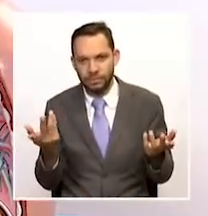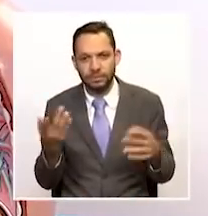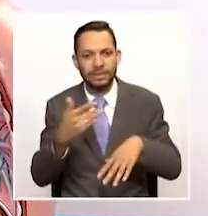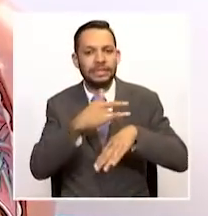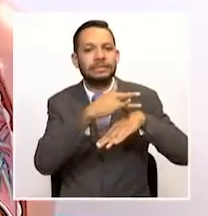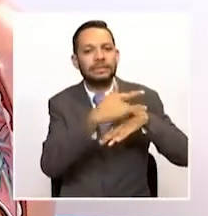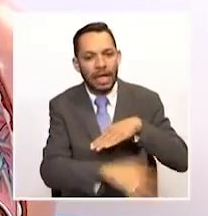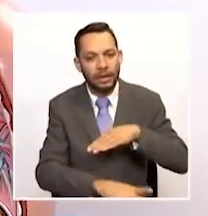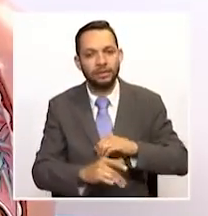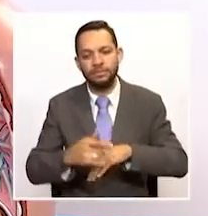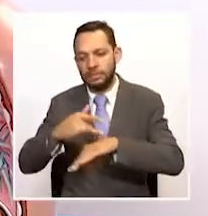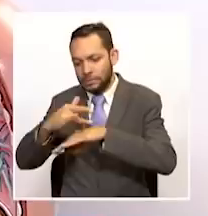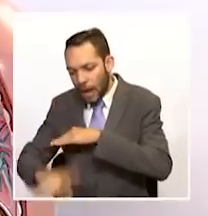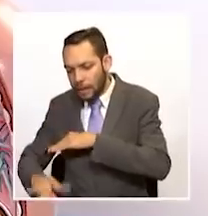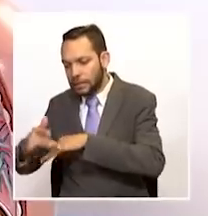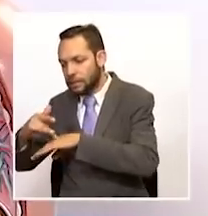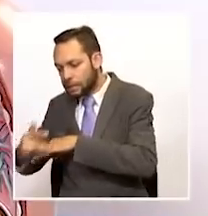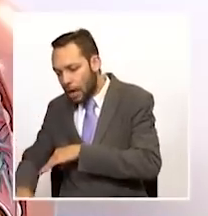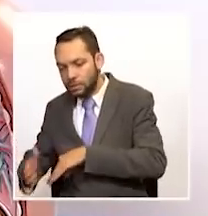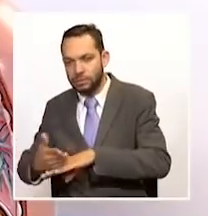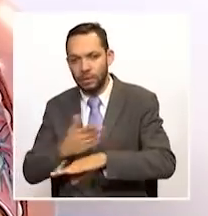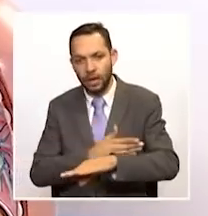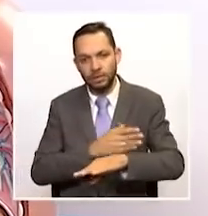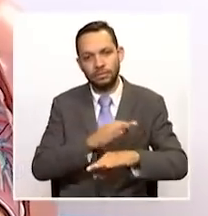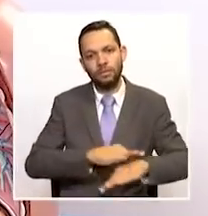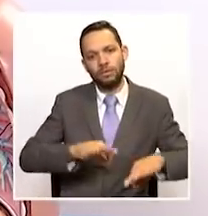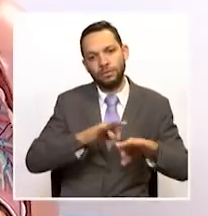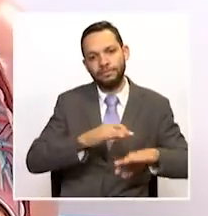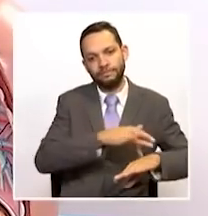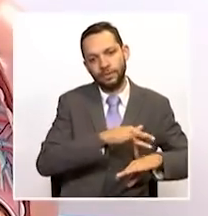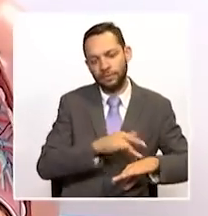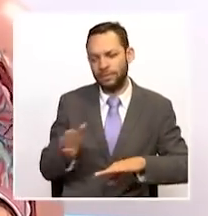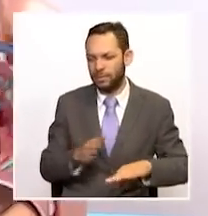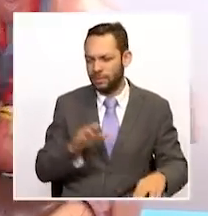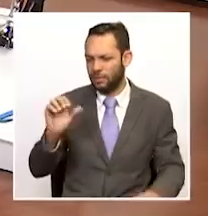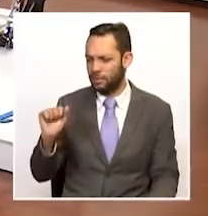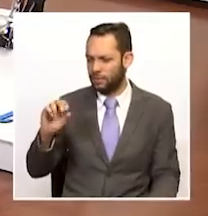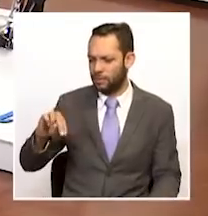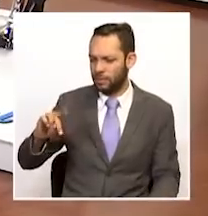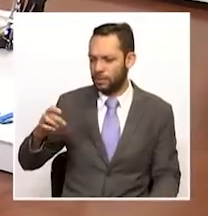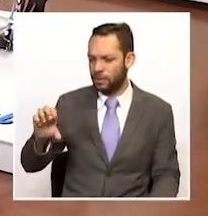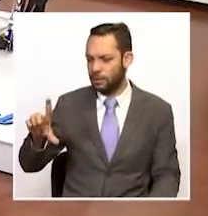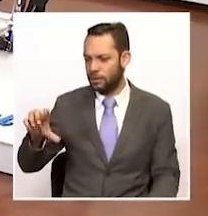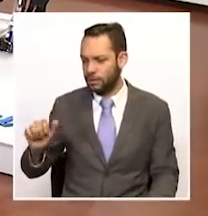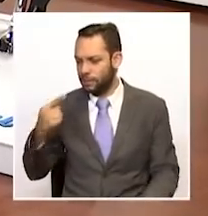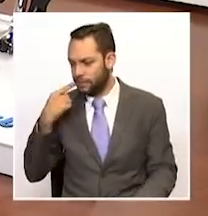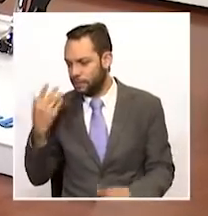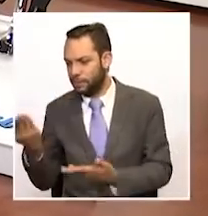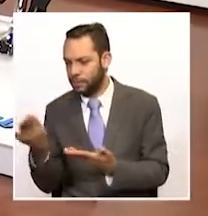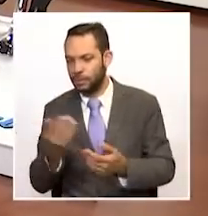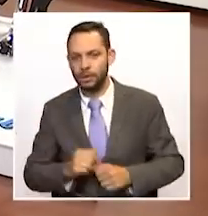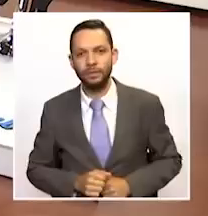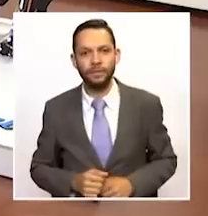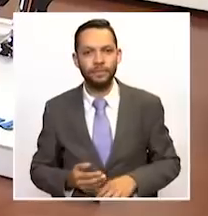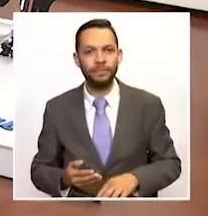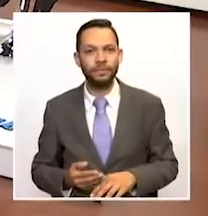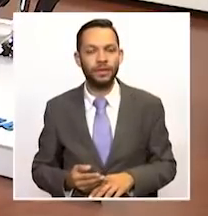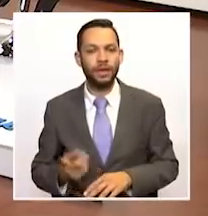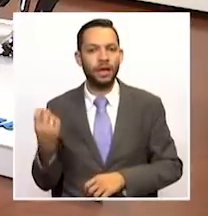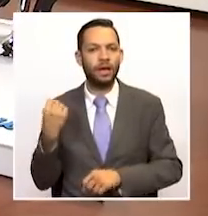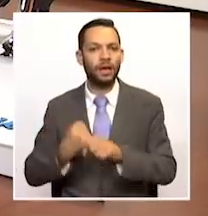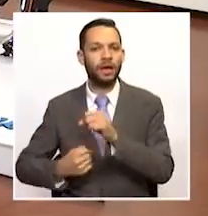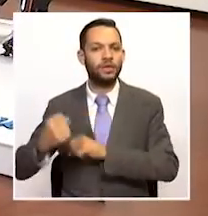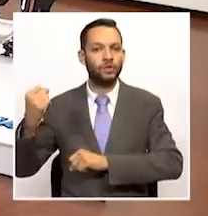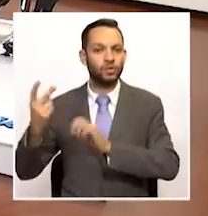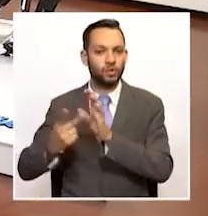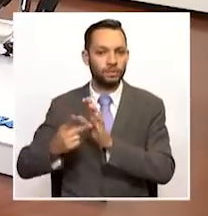a eso lo que tenemos que evitar angela maría franco cuéntanos bueno yo fui diagnosticada en el 2007